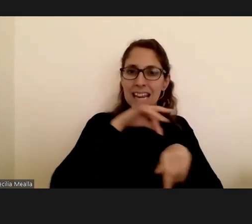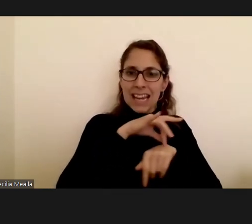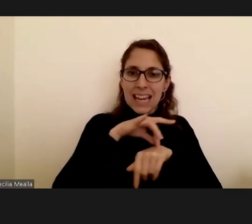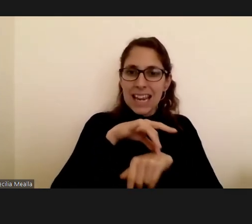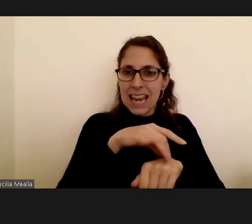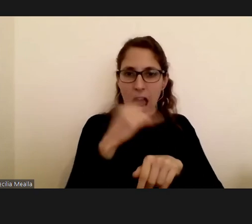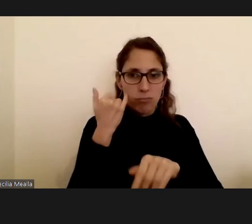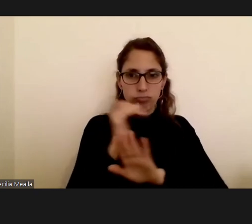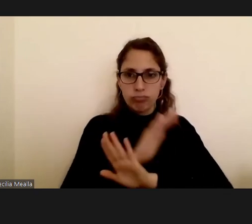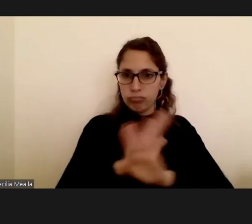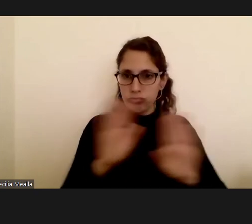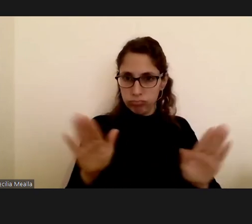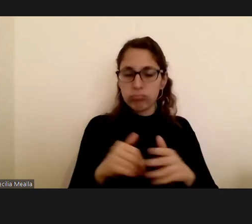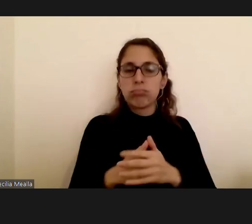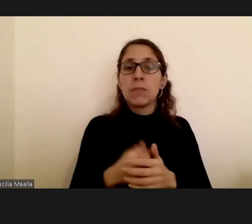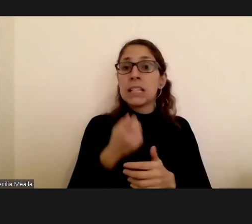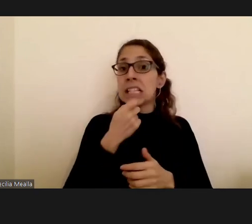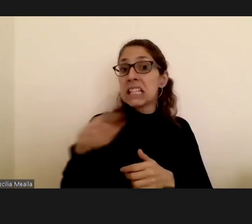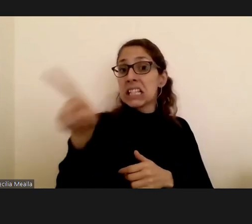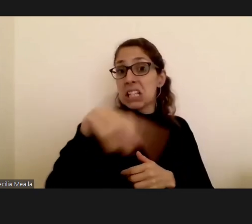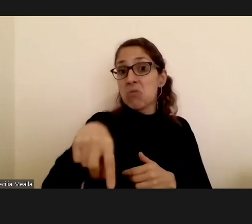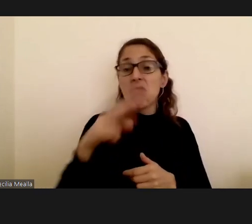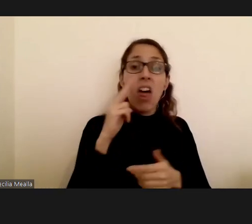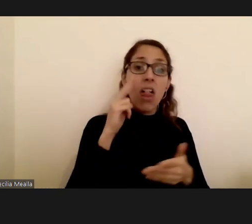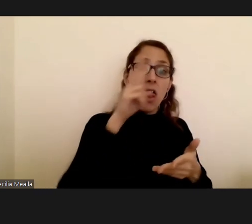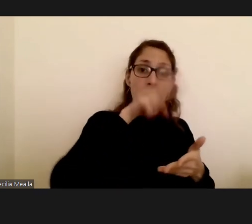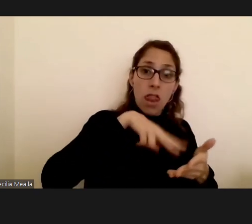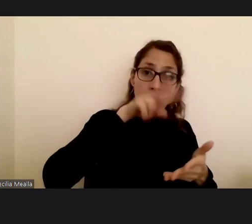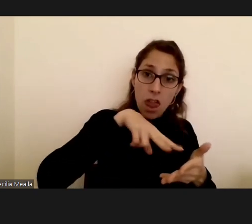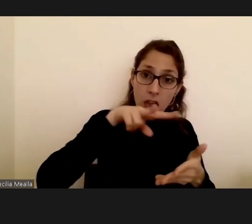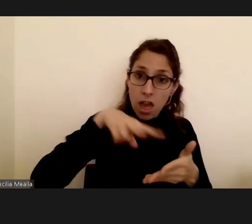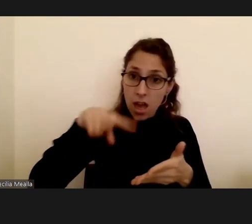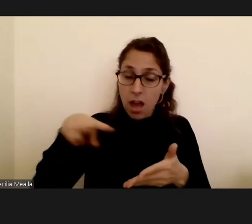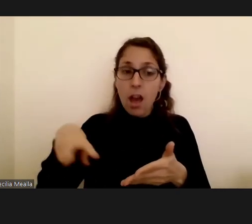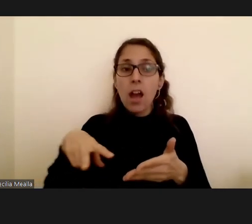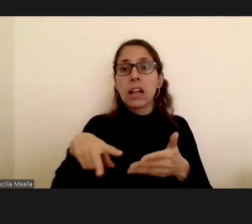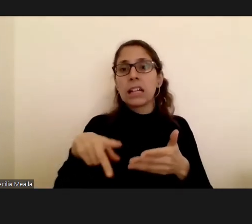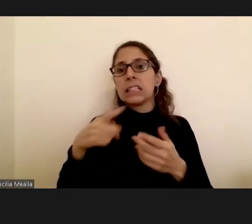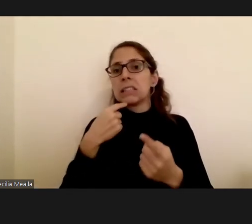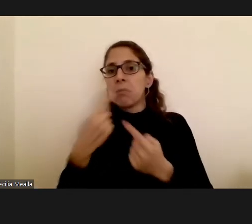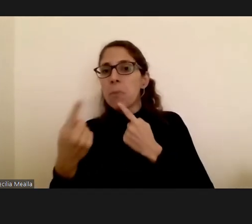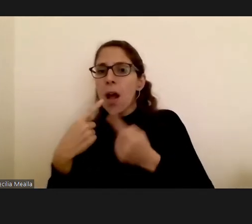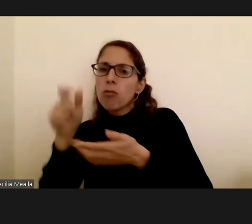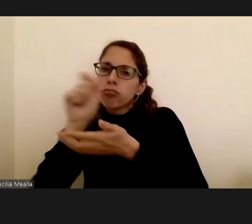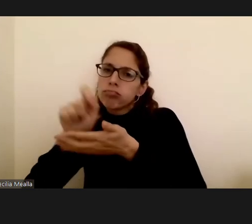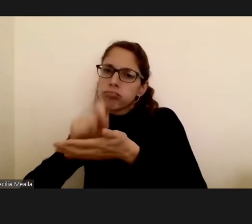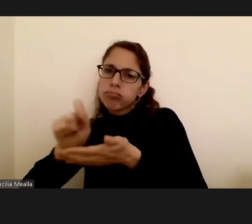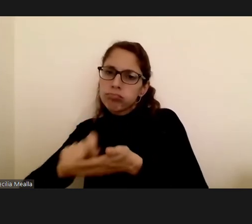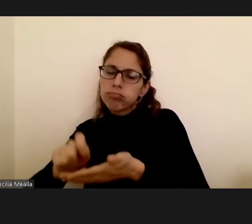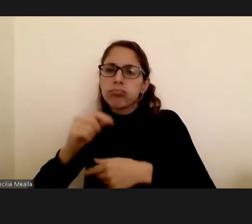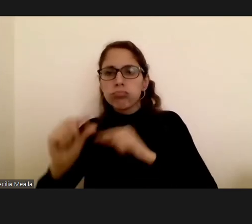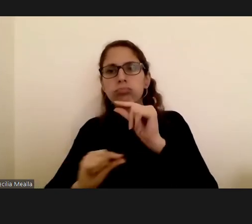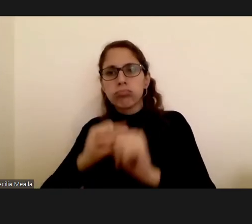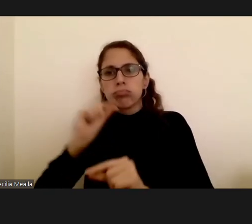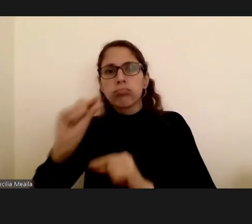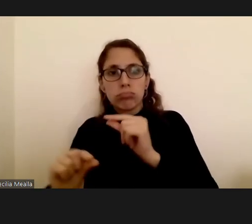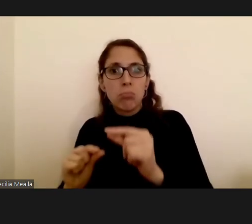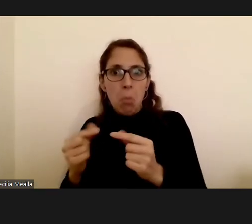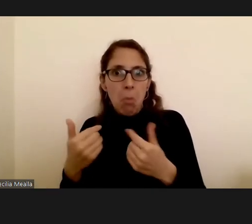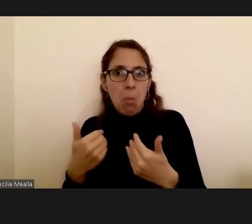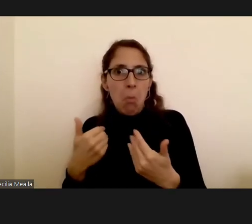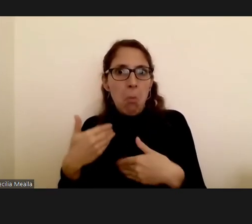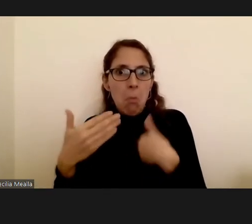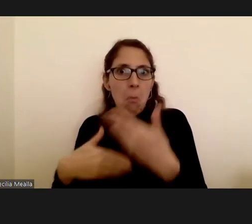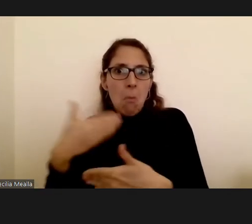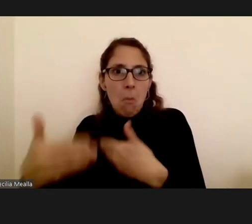ustedes por ahí ya leen un poco y hacen algunas preguntas, por ahí podemos llegar a completar un poco